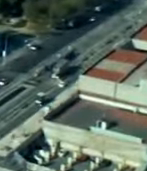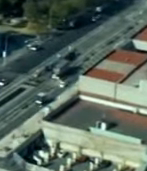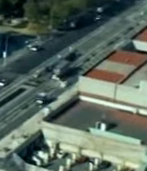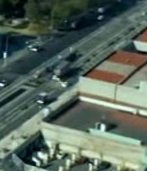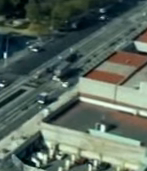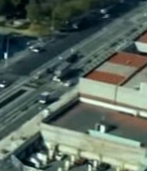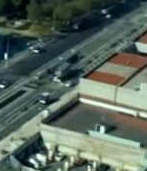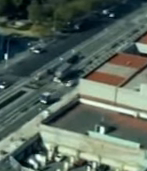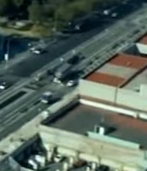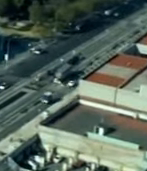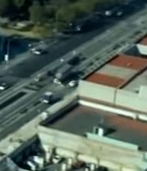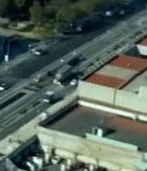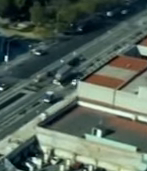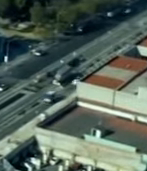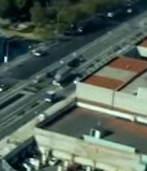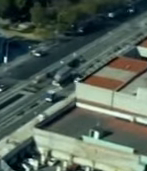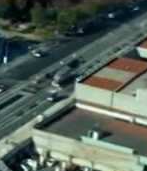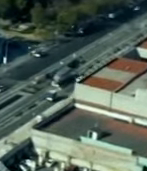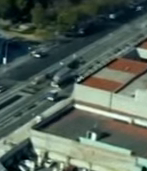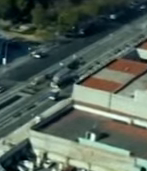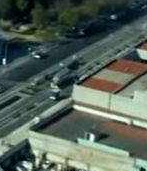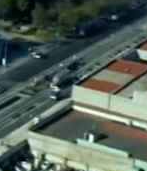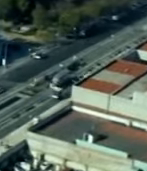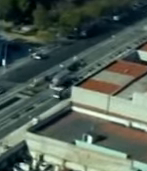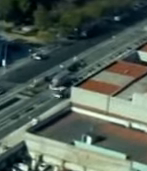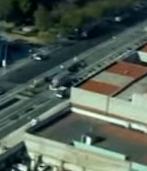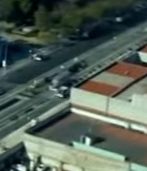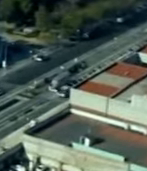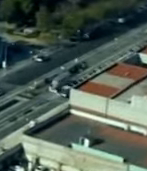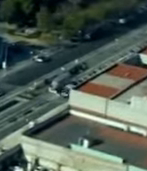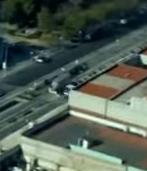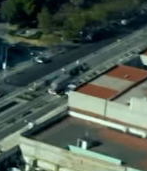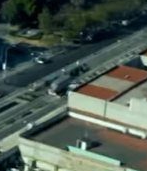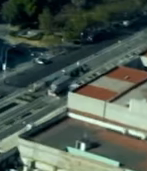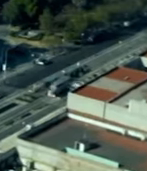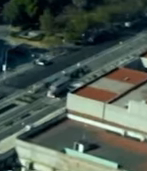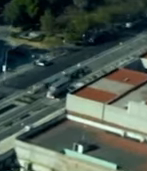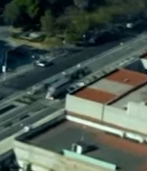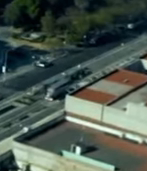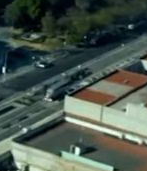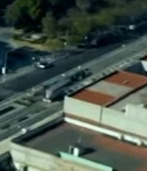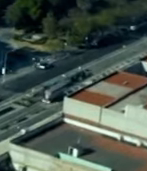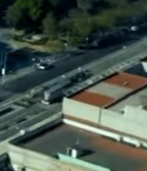Sigamos haciendo historia. El